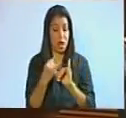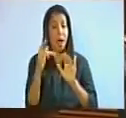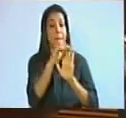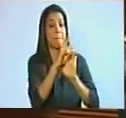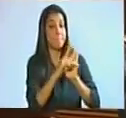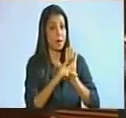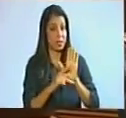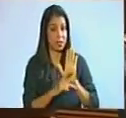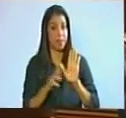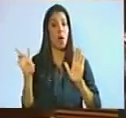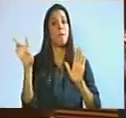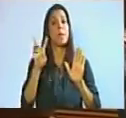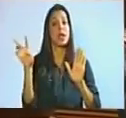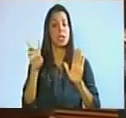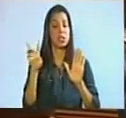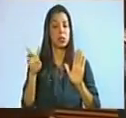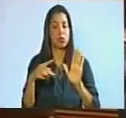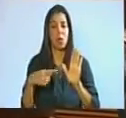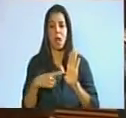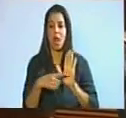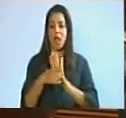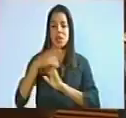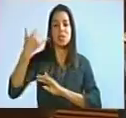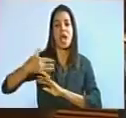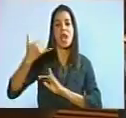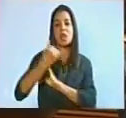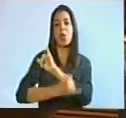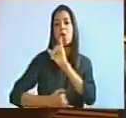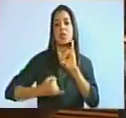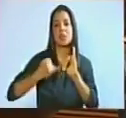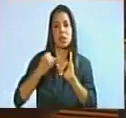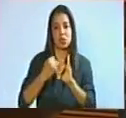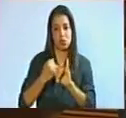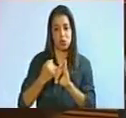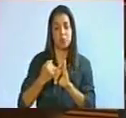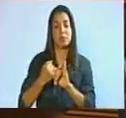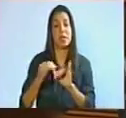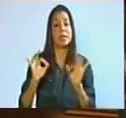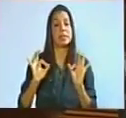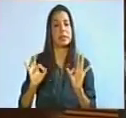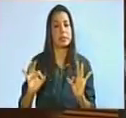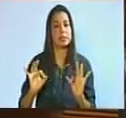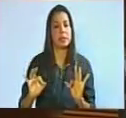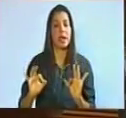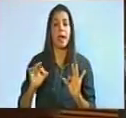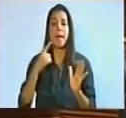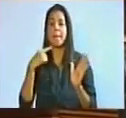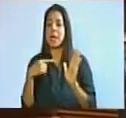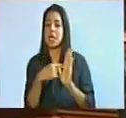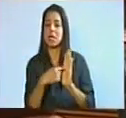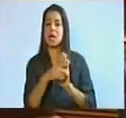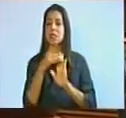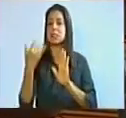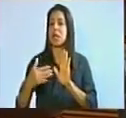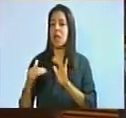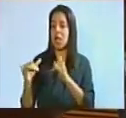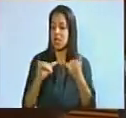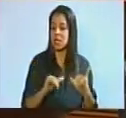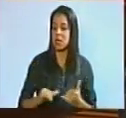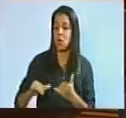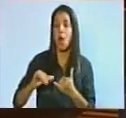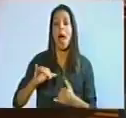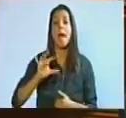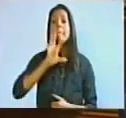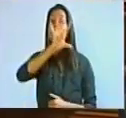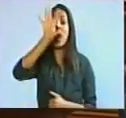que rigen el derecho internacional, particularmente a la igualdad soberana de los